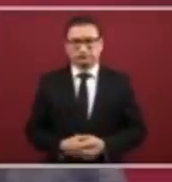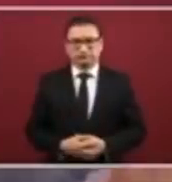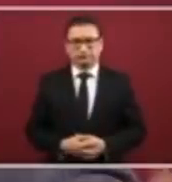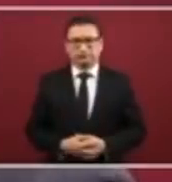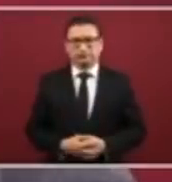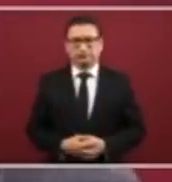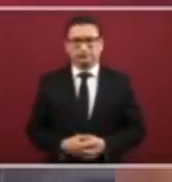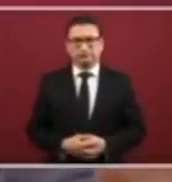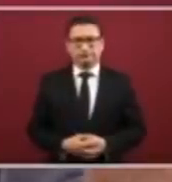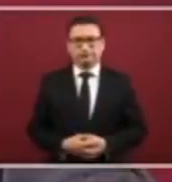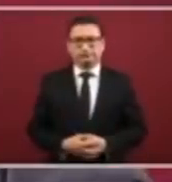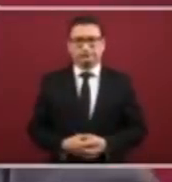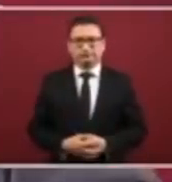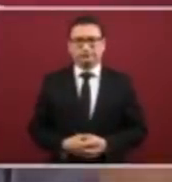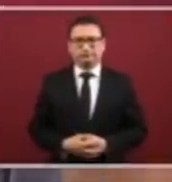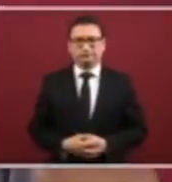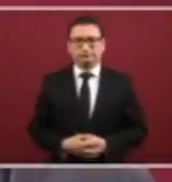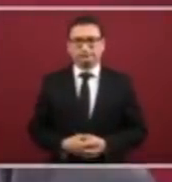Entonces, por eso